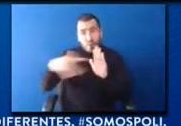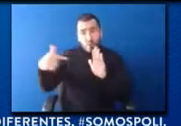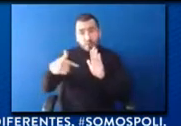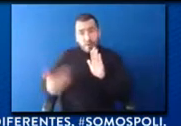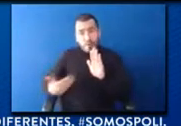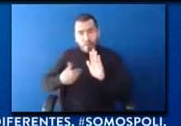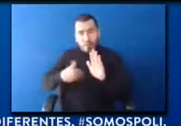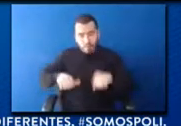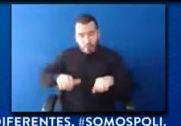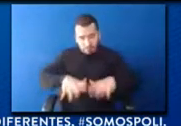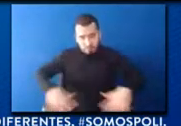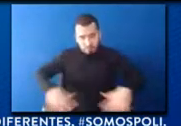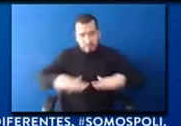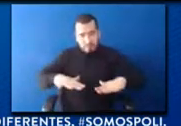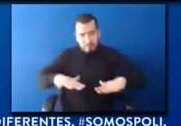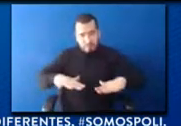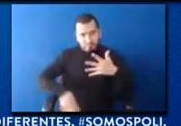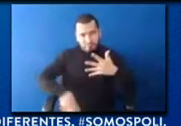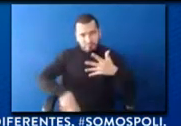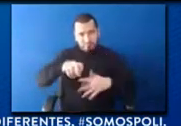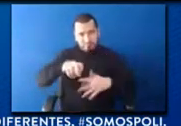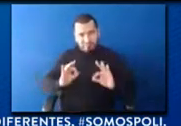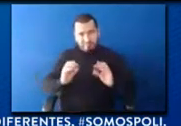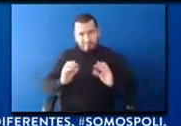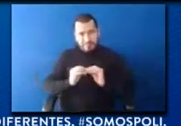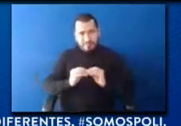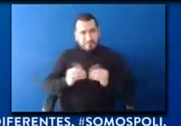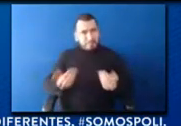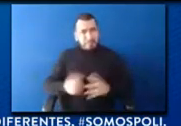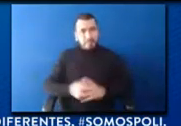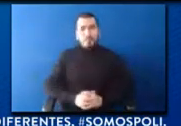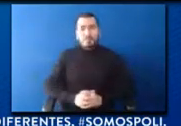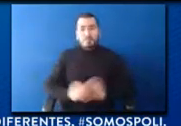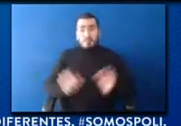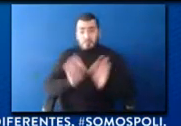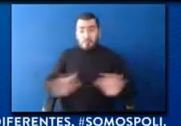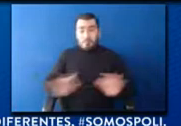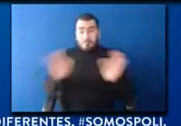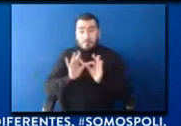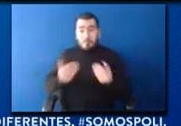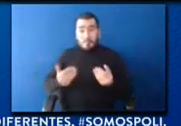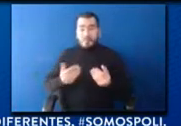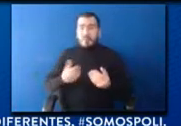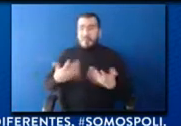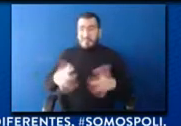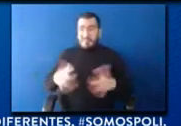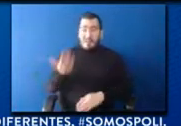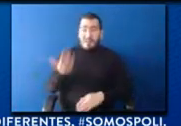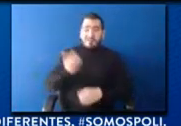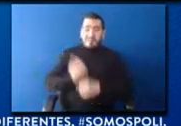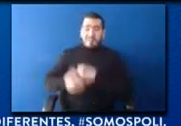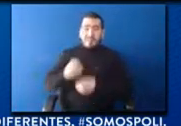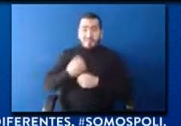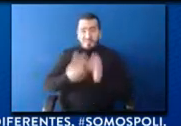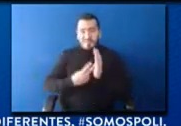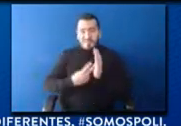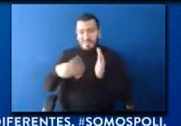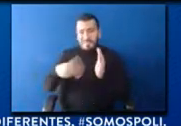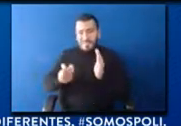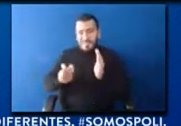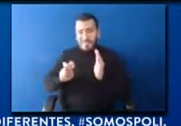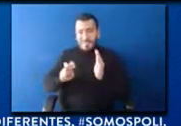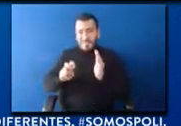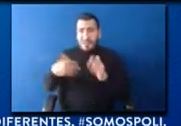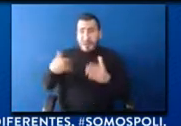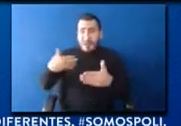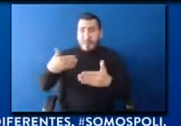campo nivelado, la necesidad fundamental de todo esto era una apuesta en el año 2017, más o menos 2018, de ¿será